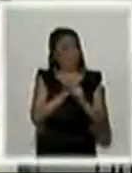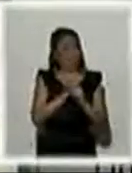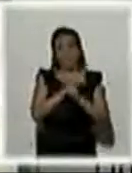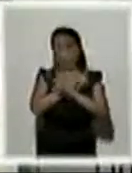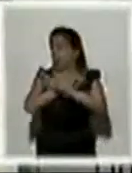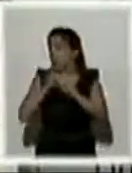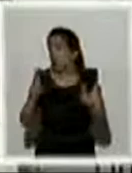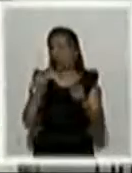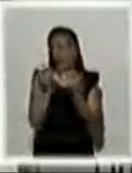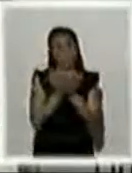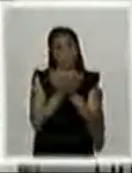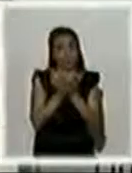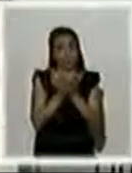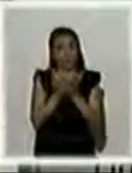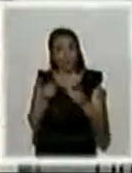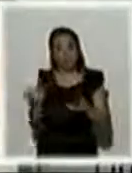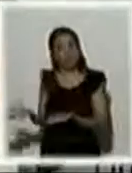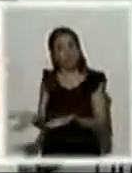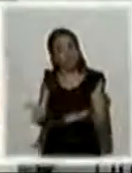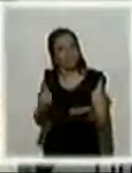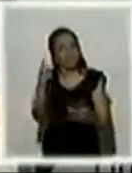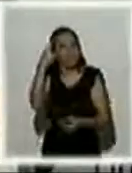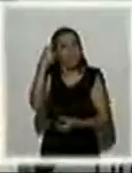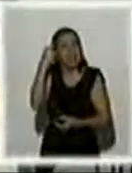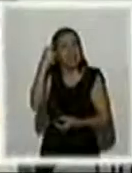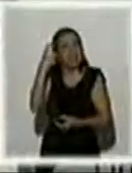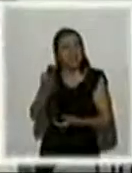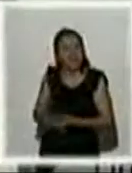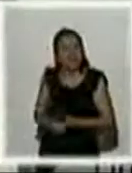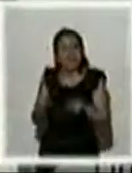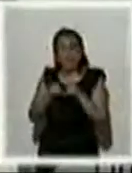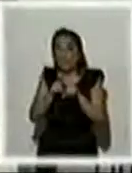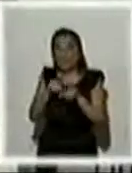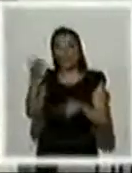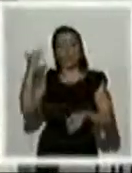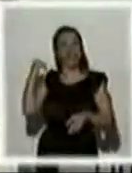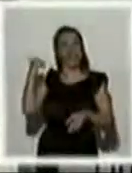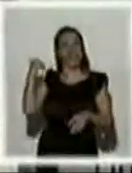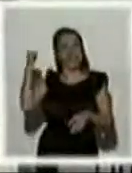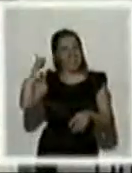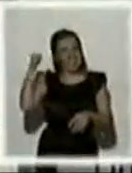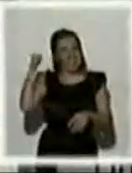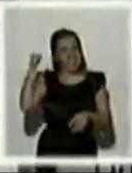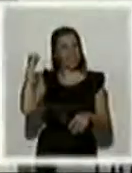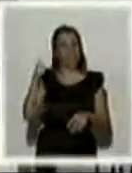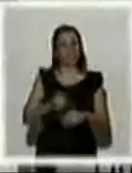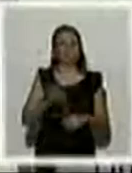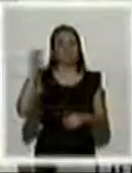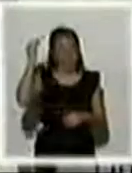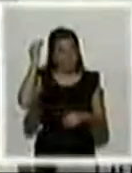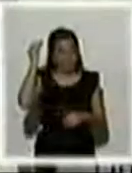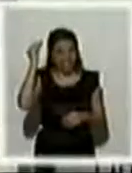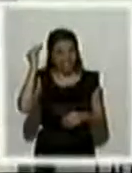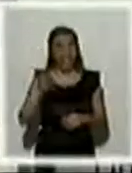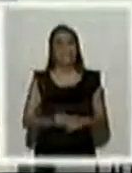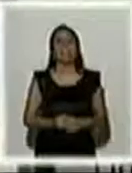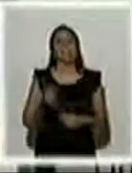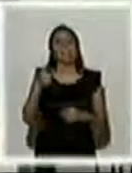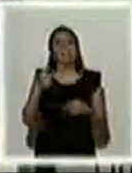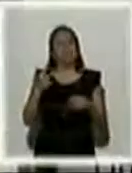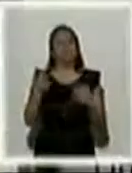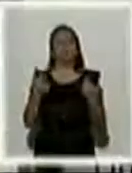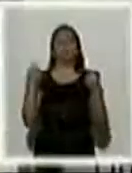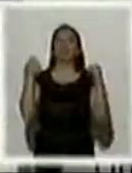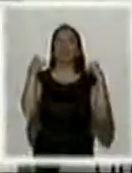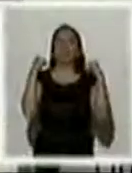una ley, de aprendiz, como también tiene Brasil, para que hagan prácticas obligatorias para las empresas privadas